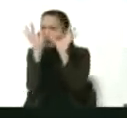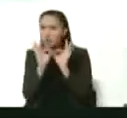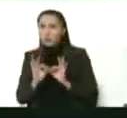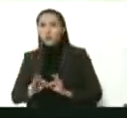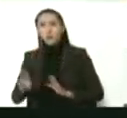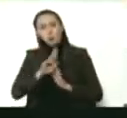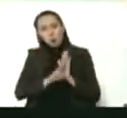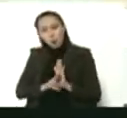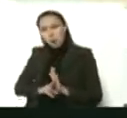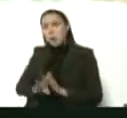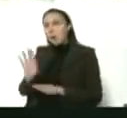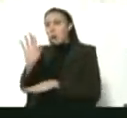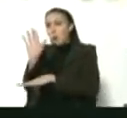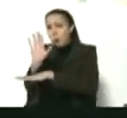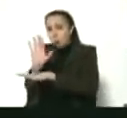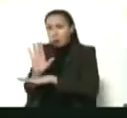bioseguridad